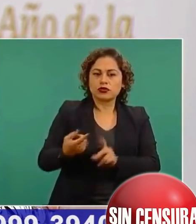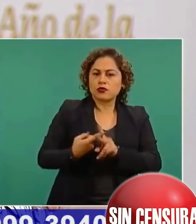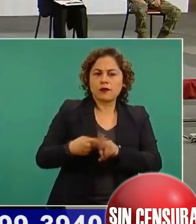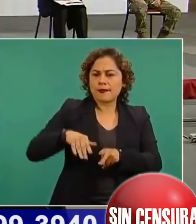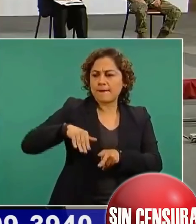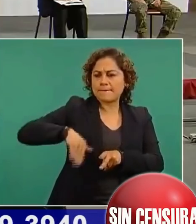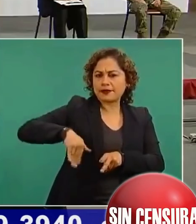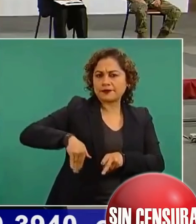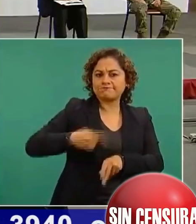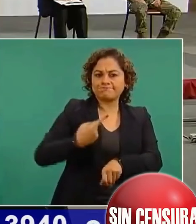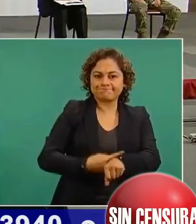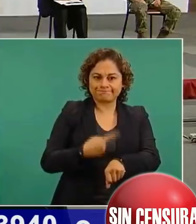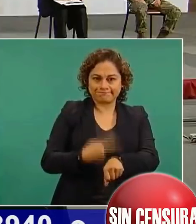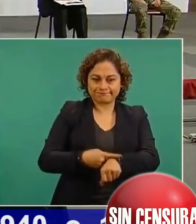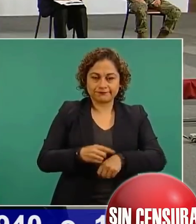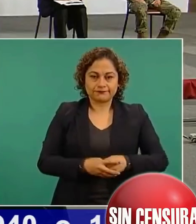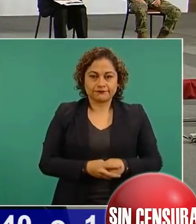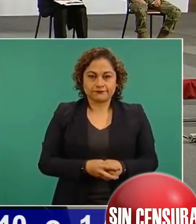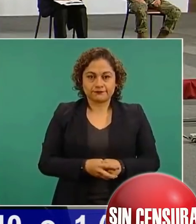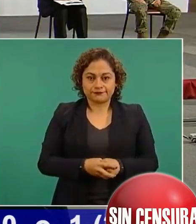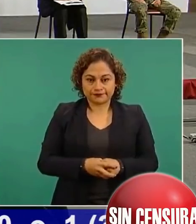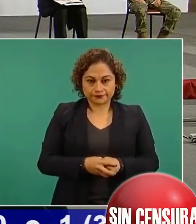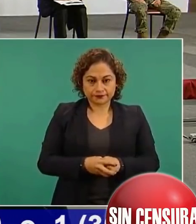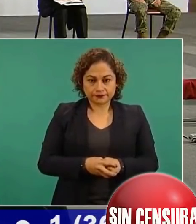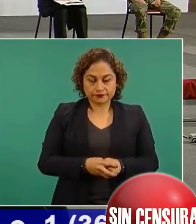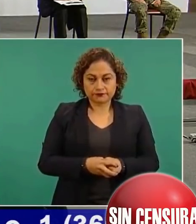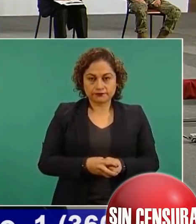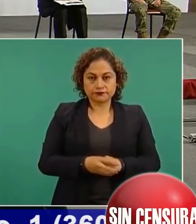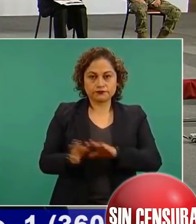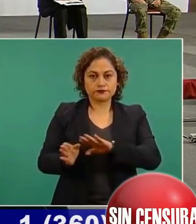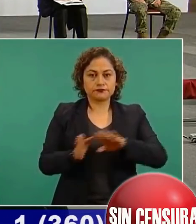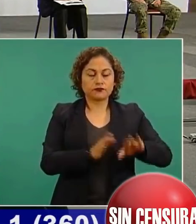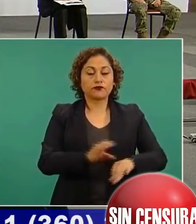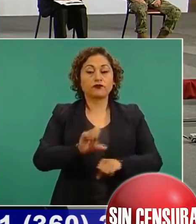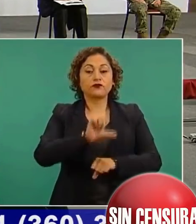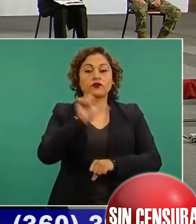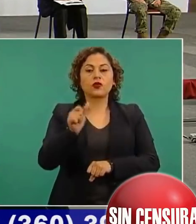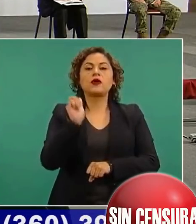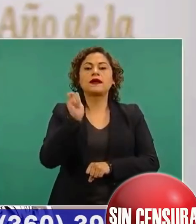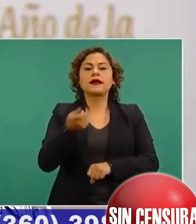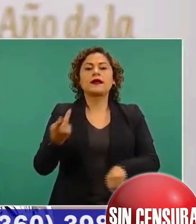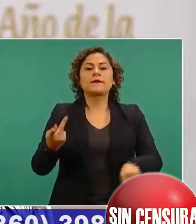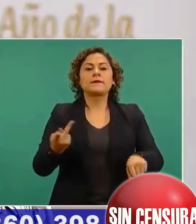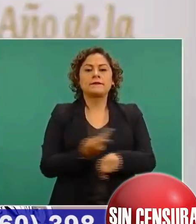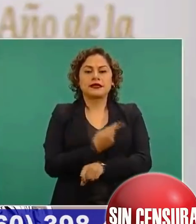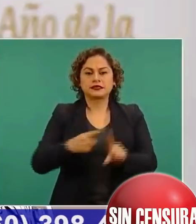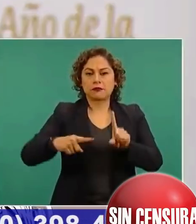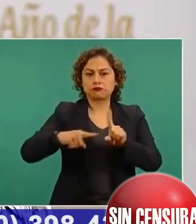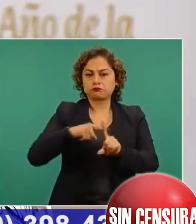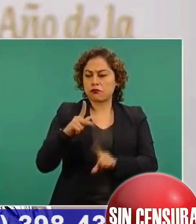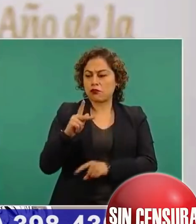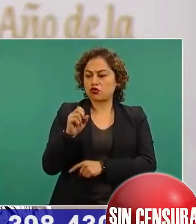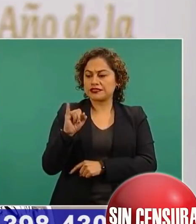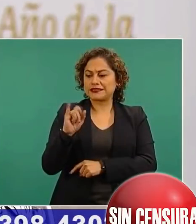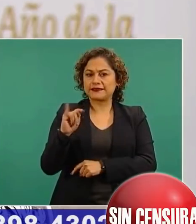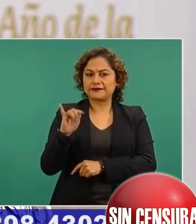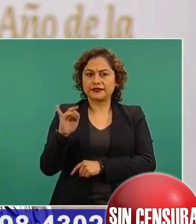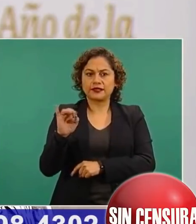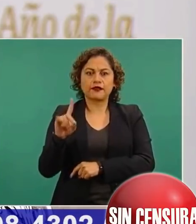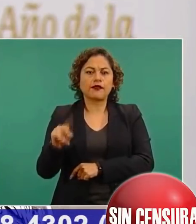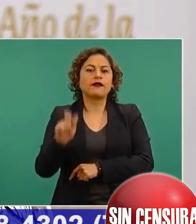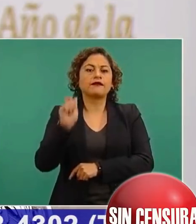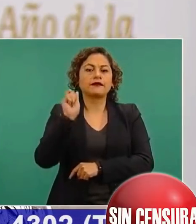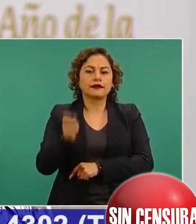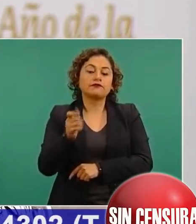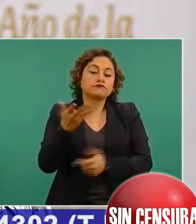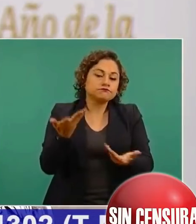epidemia. La siguiente. Respecto al porcentaje de positividad, esto es de cada 100 personas que tienen